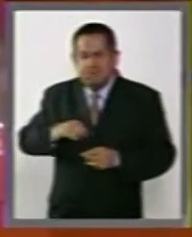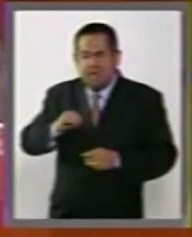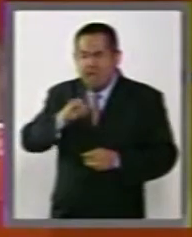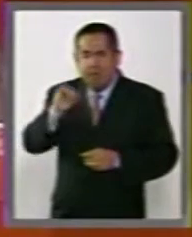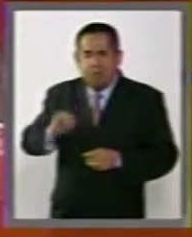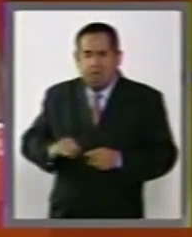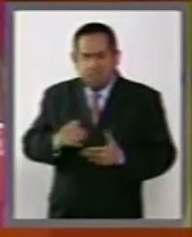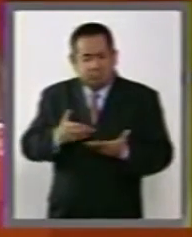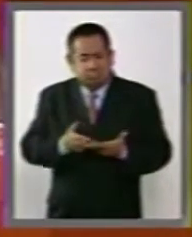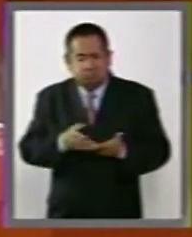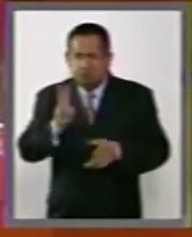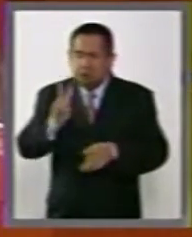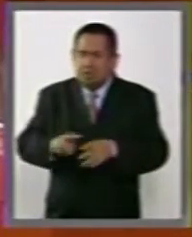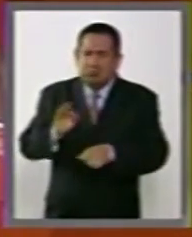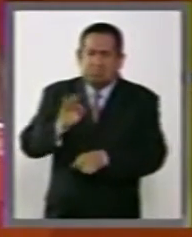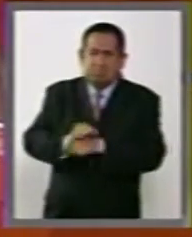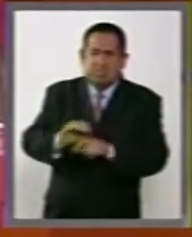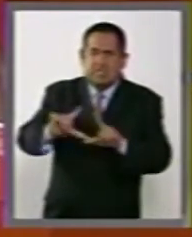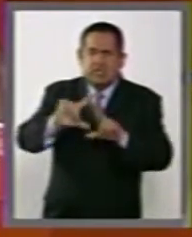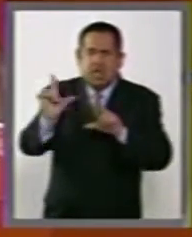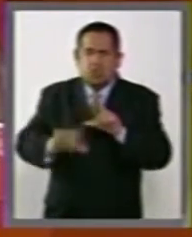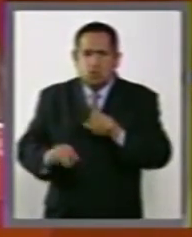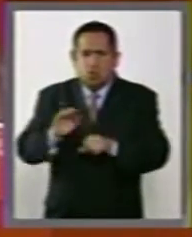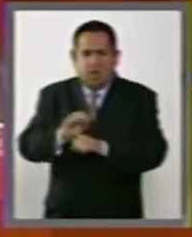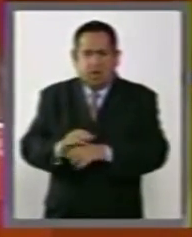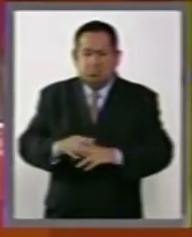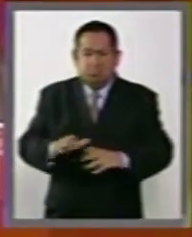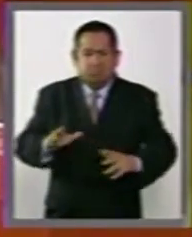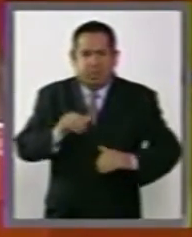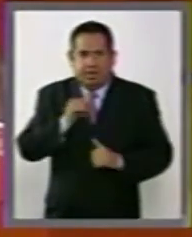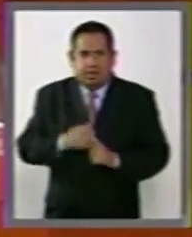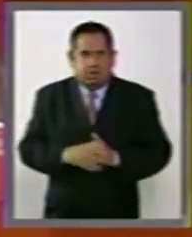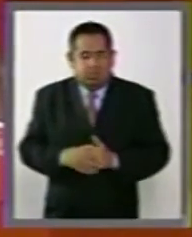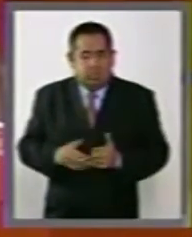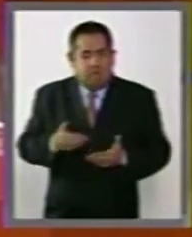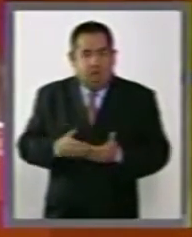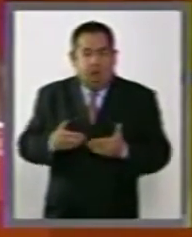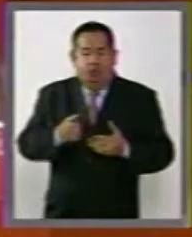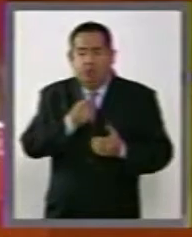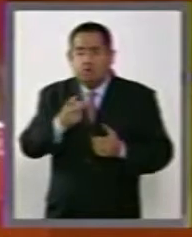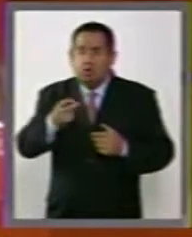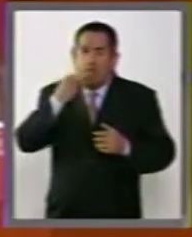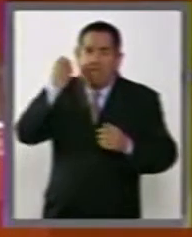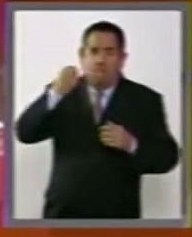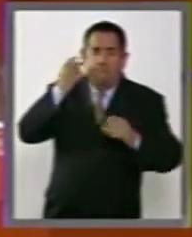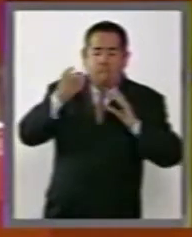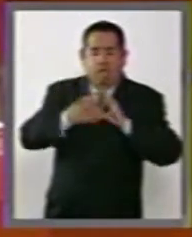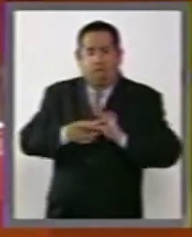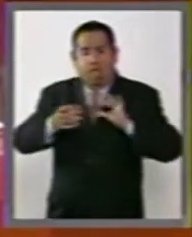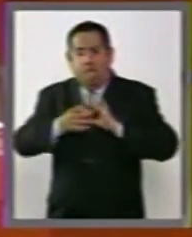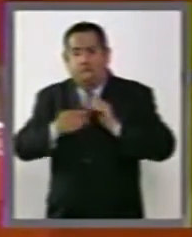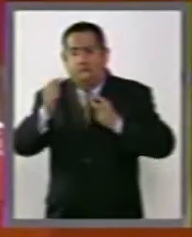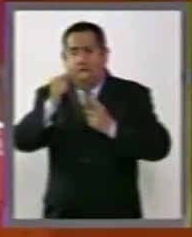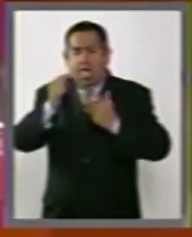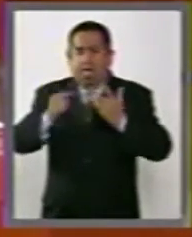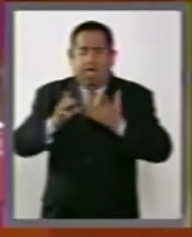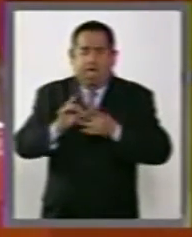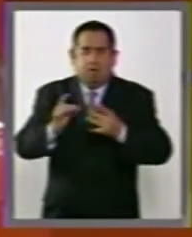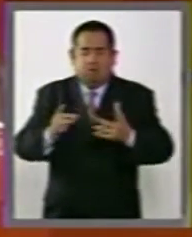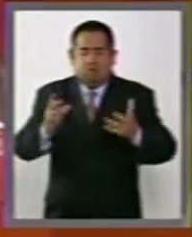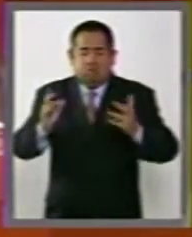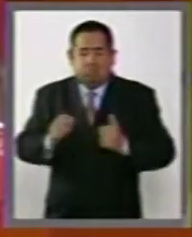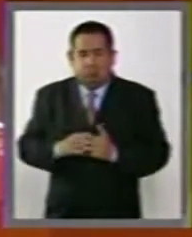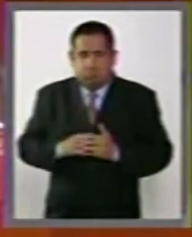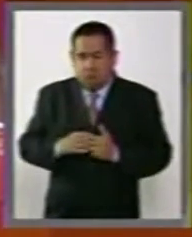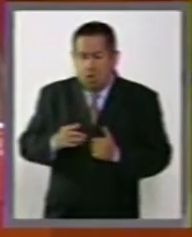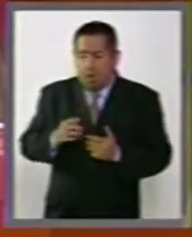jamás se preservó el interés nacional. Han venido aquí algunos demagogos a tratar de convencer